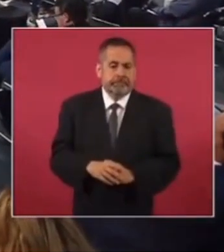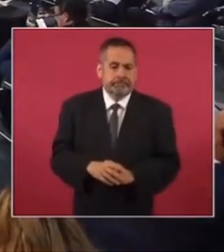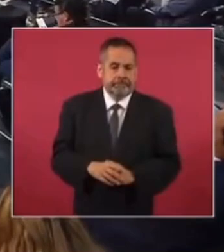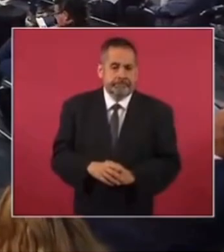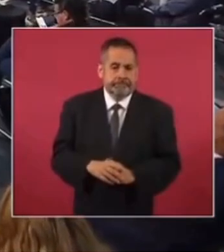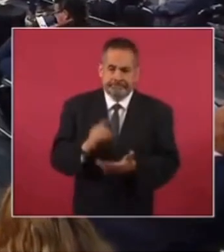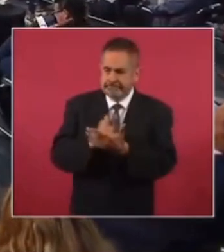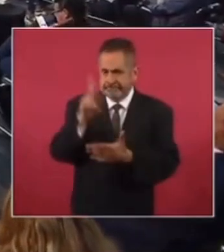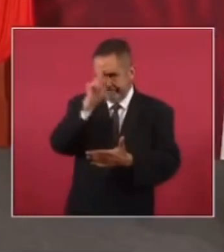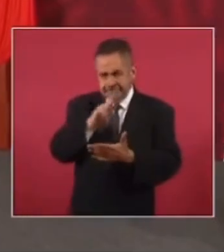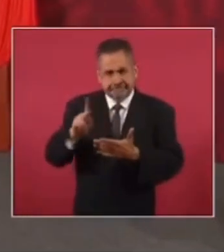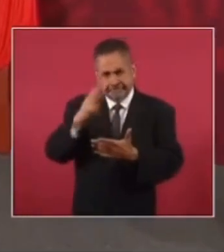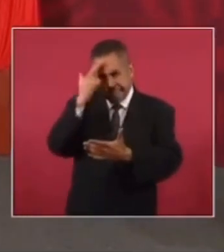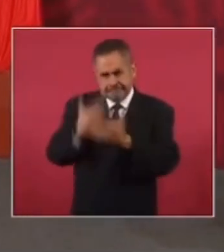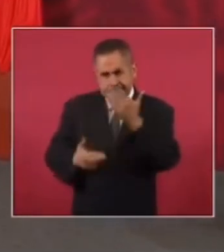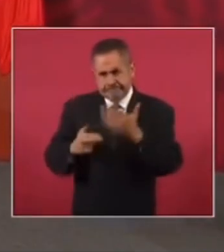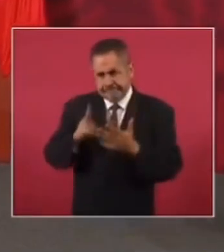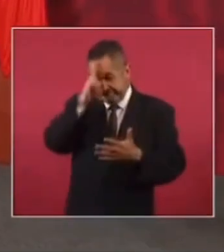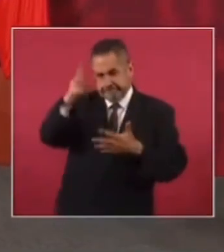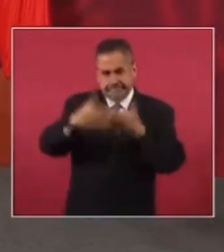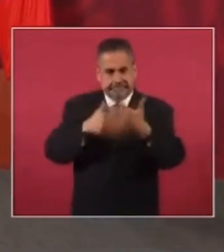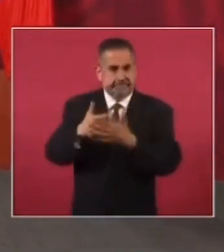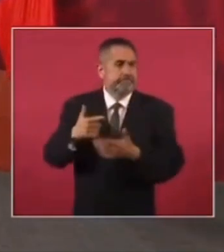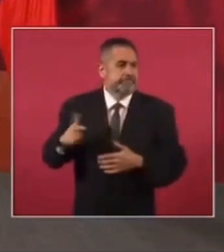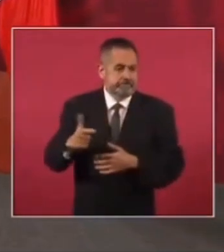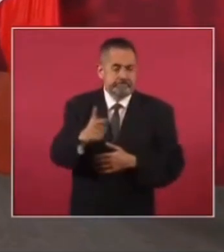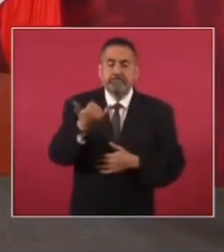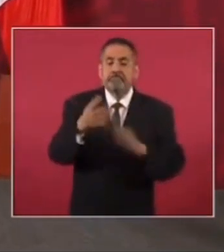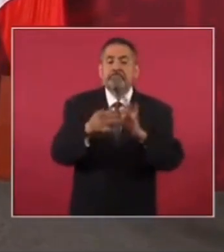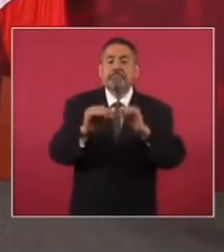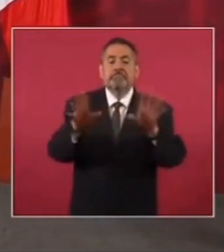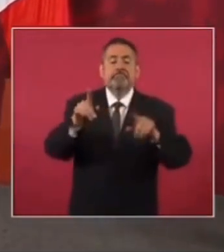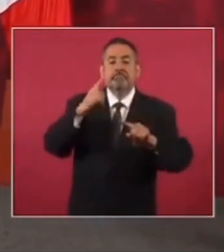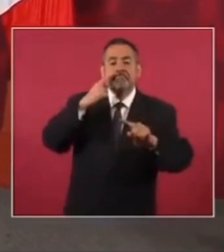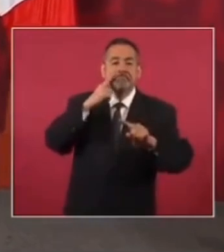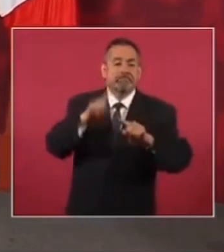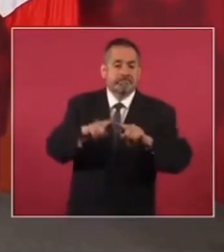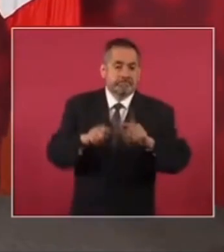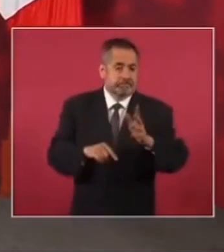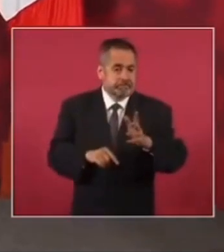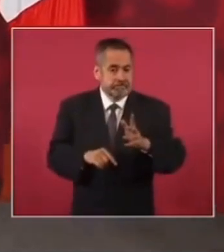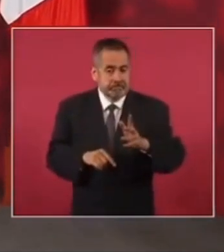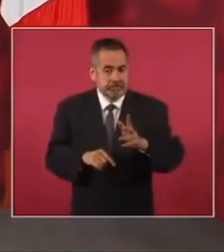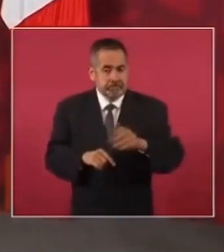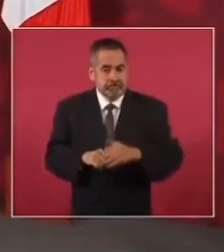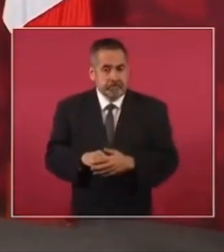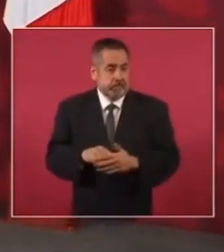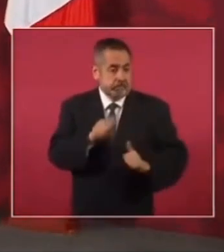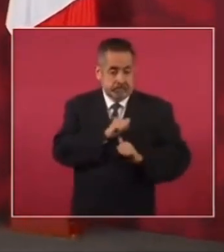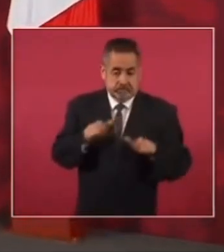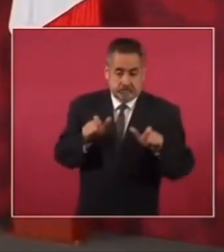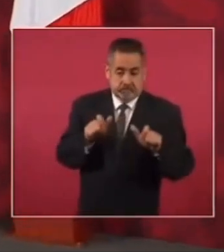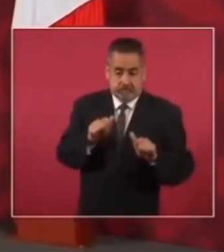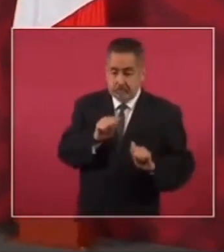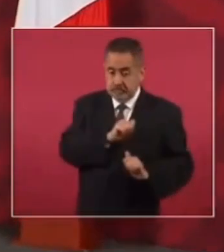corruptos no quieren que el ejército siga. Ya lo dijo el presidente, ¿por qué no quieren